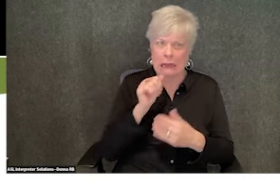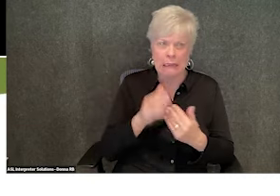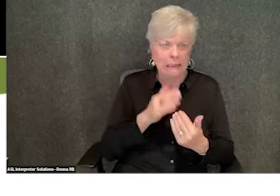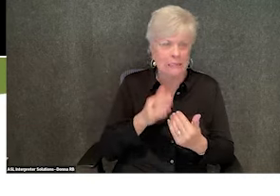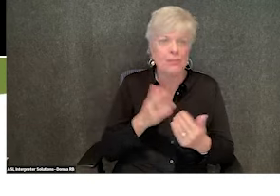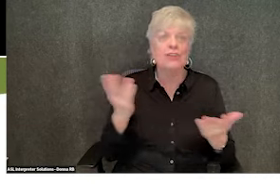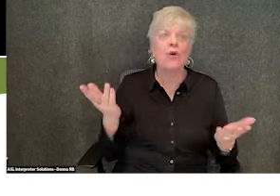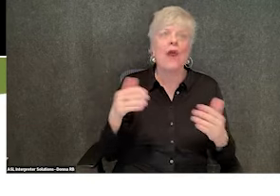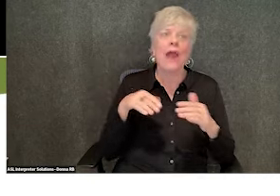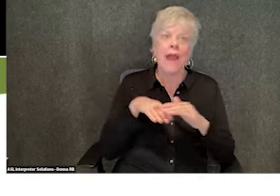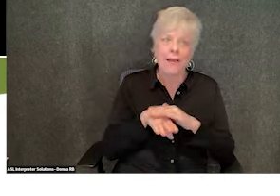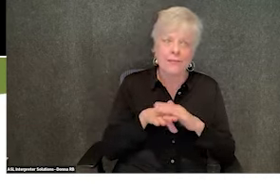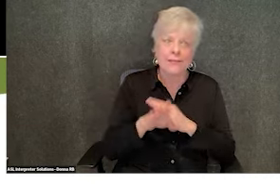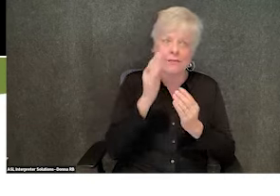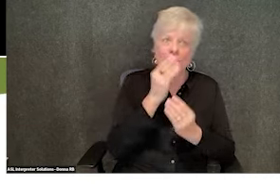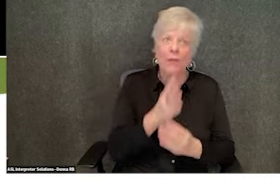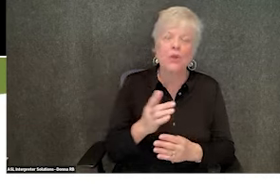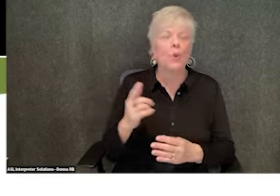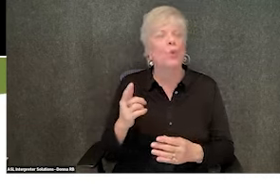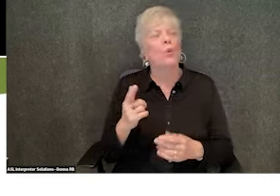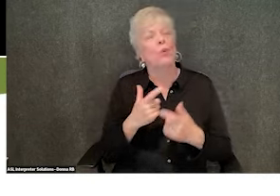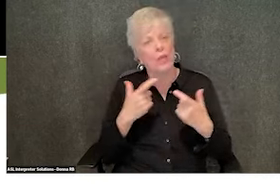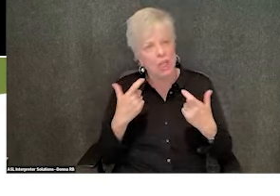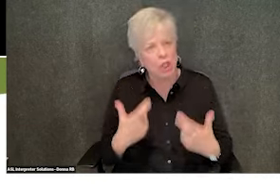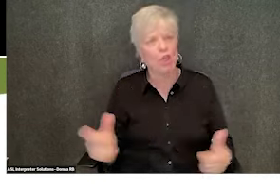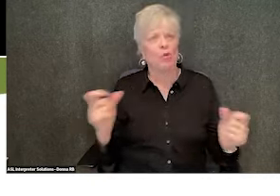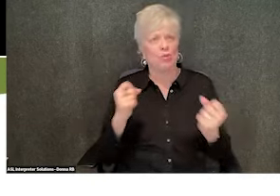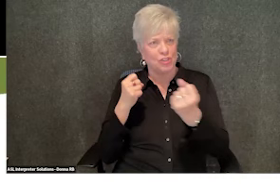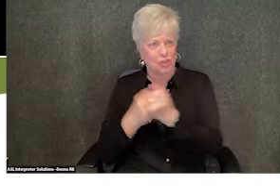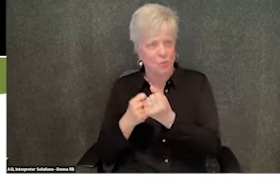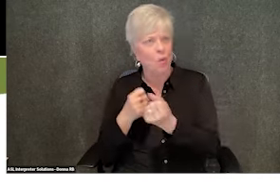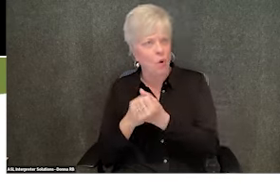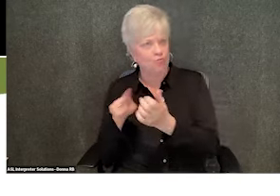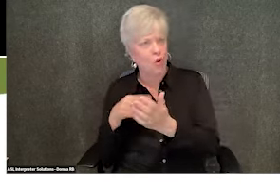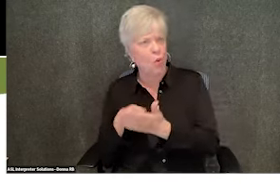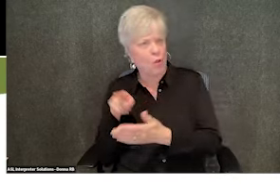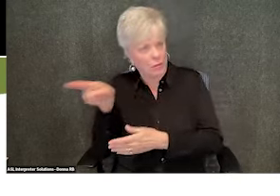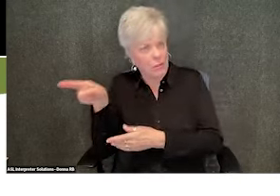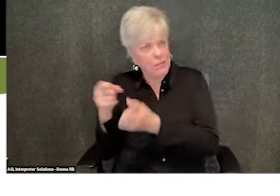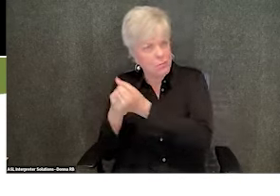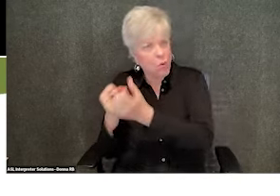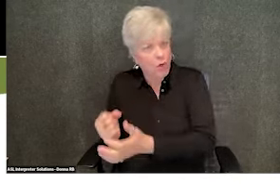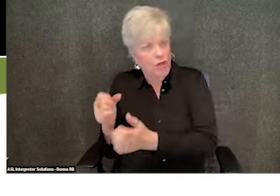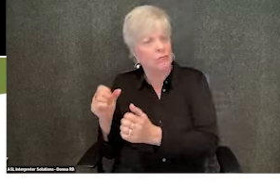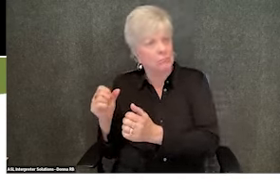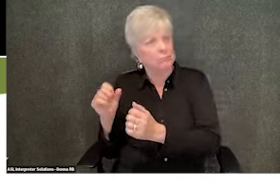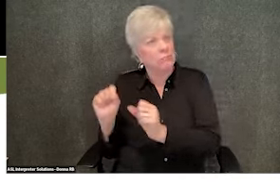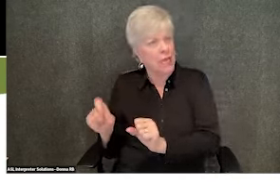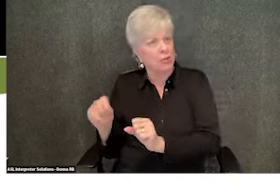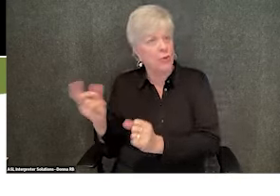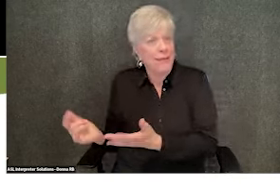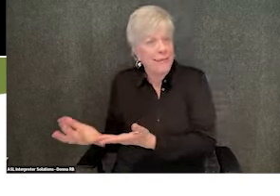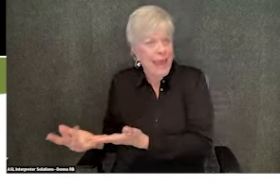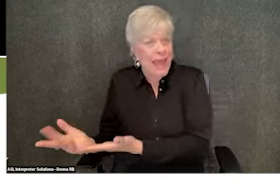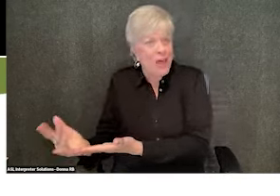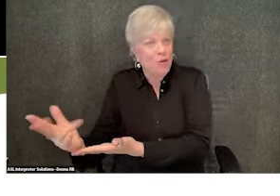opciones o tienen dificultad de la vista. Es juntar la información,